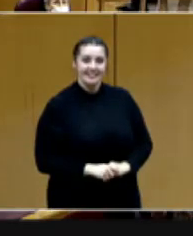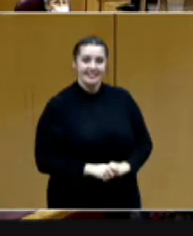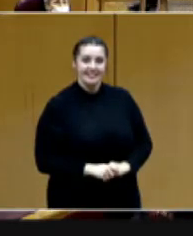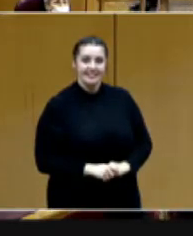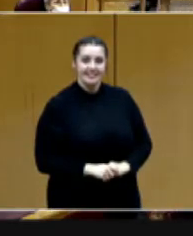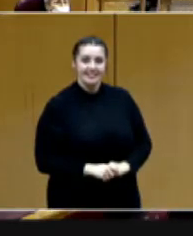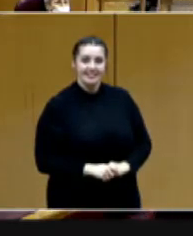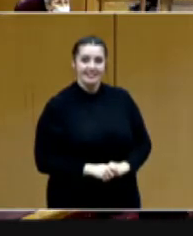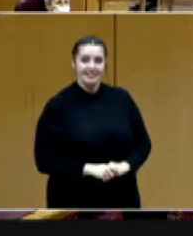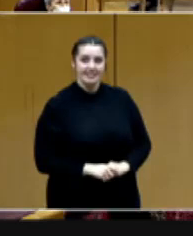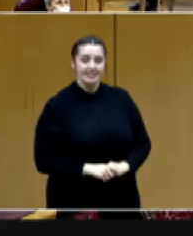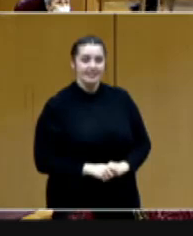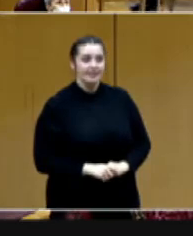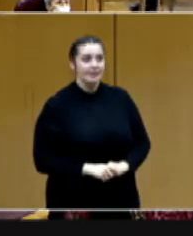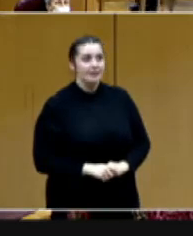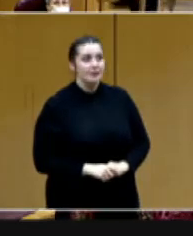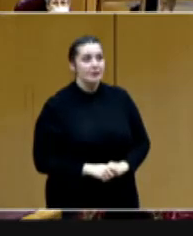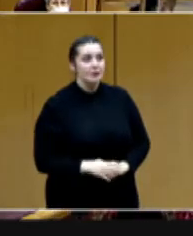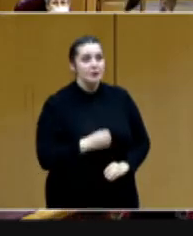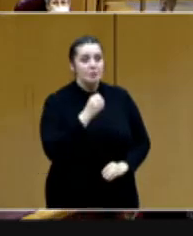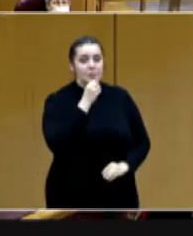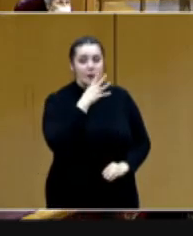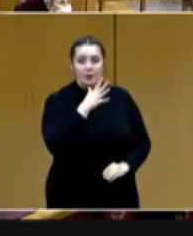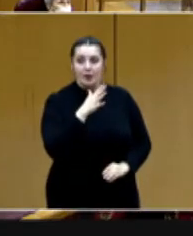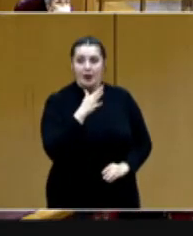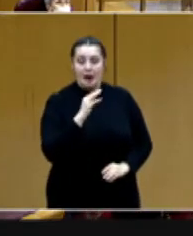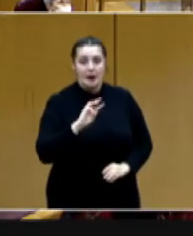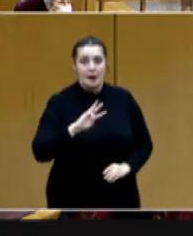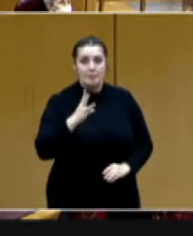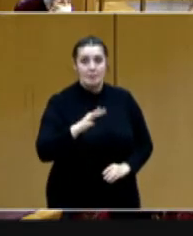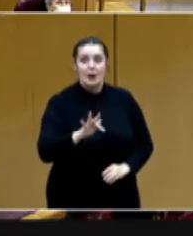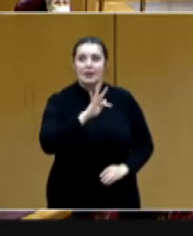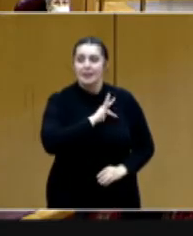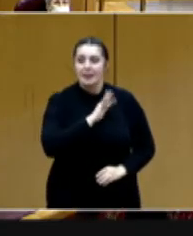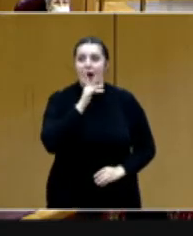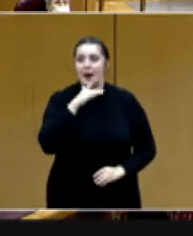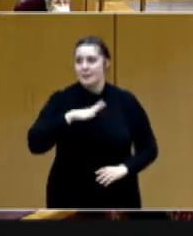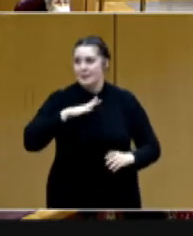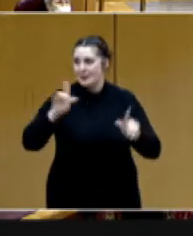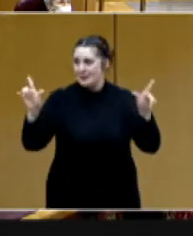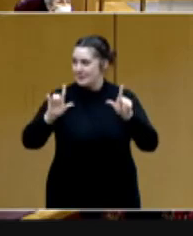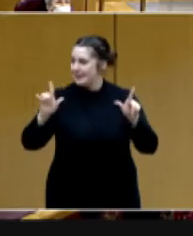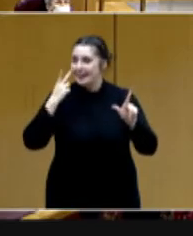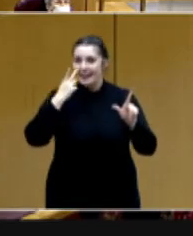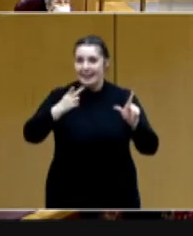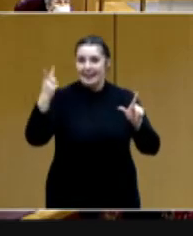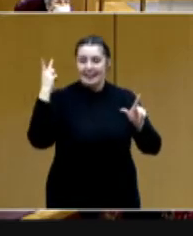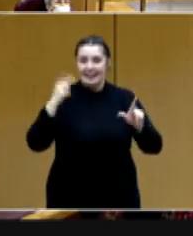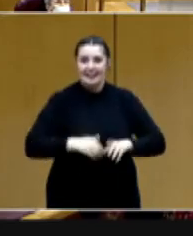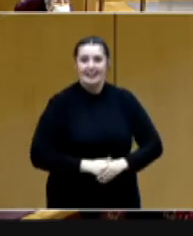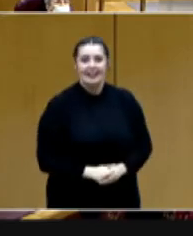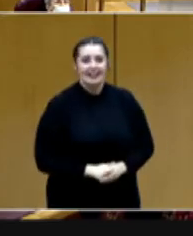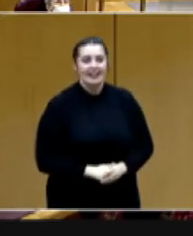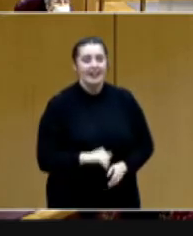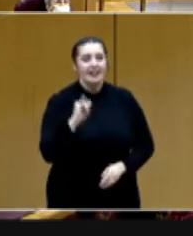Bueno a continuación va el tercero de los premios que va así cámara para Carlos González